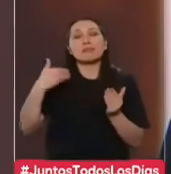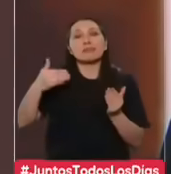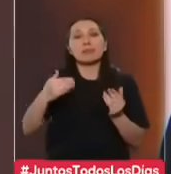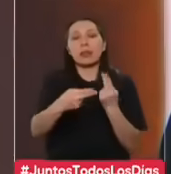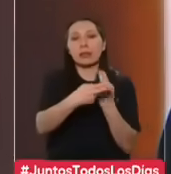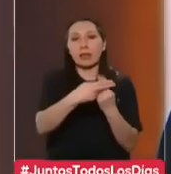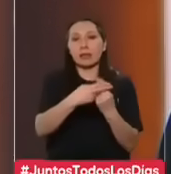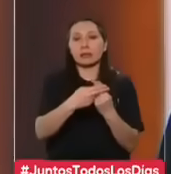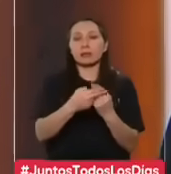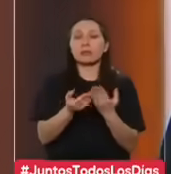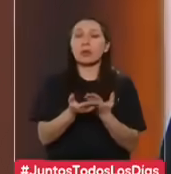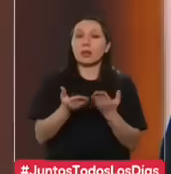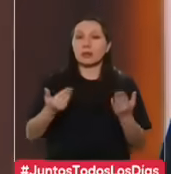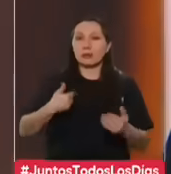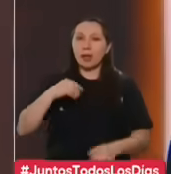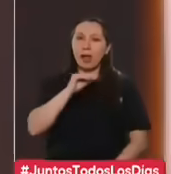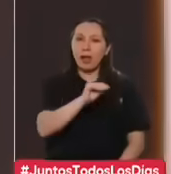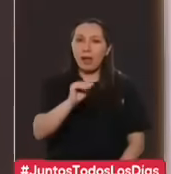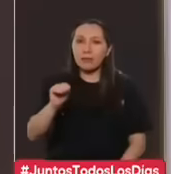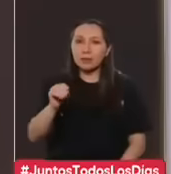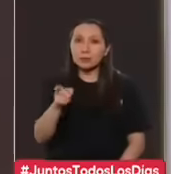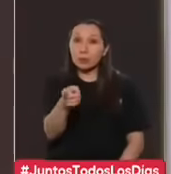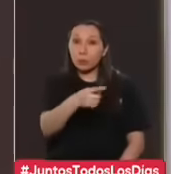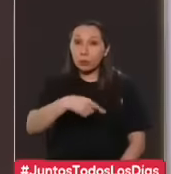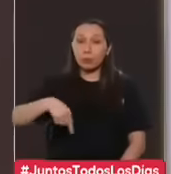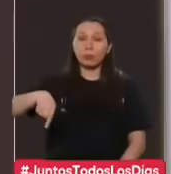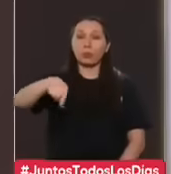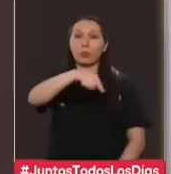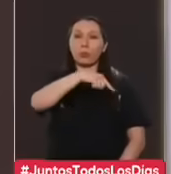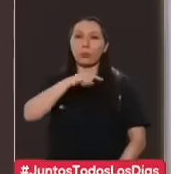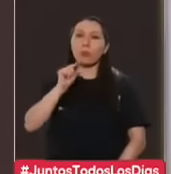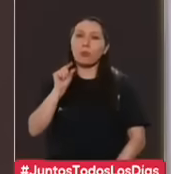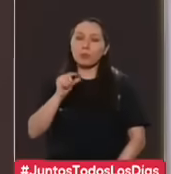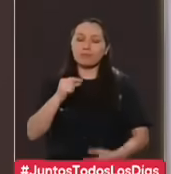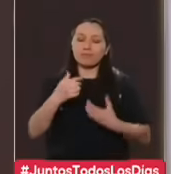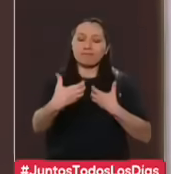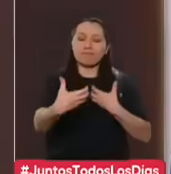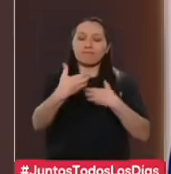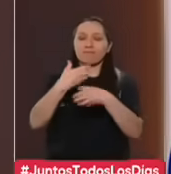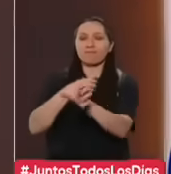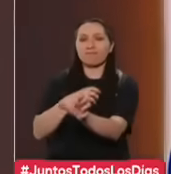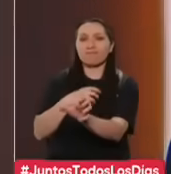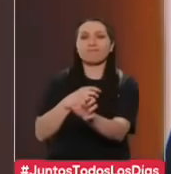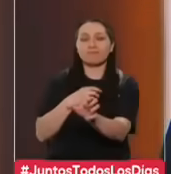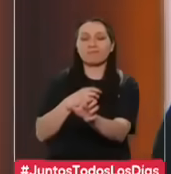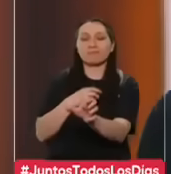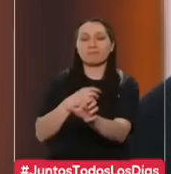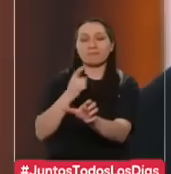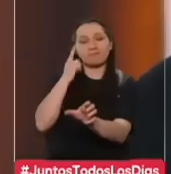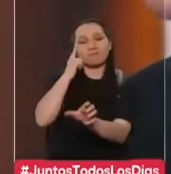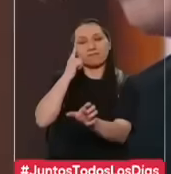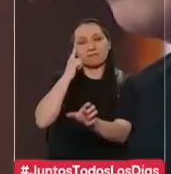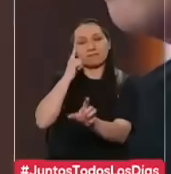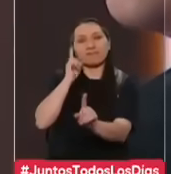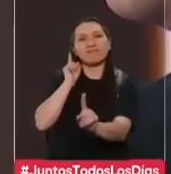Teletón. Por lo tanto, mi llamado es para que todos seamos un poquito empáticos y nos pongamos en el lugar